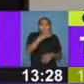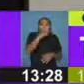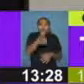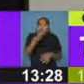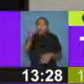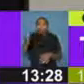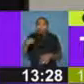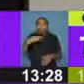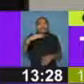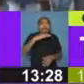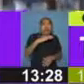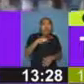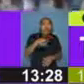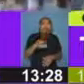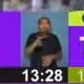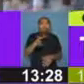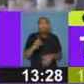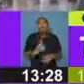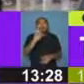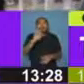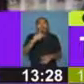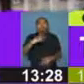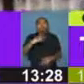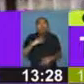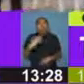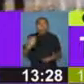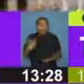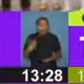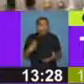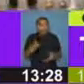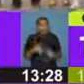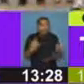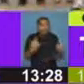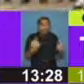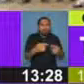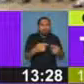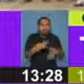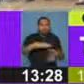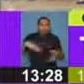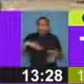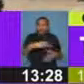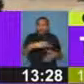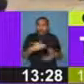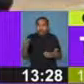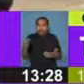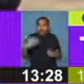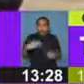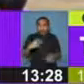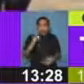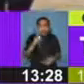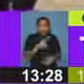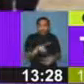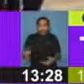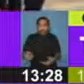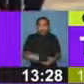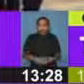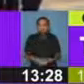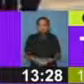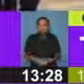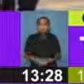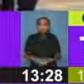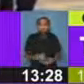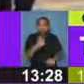el ramal vengan a ver los pueblos el pueblo en el interior profundo donde debe haber estado presente y